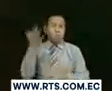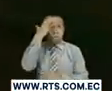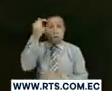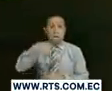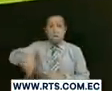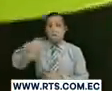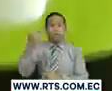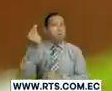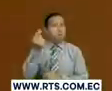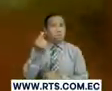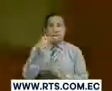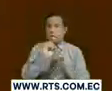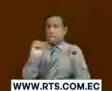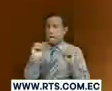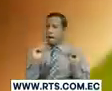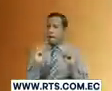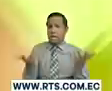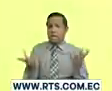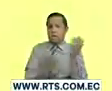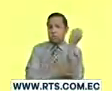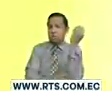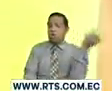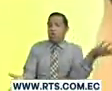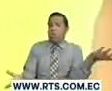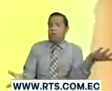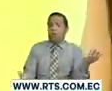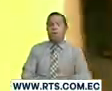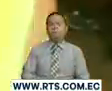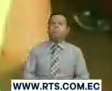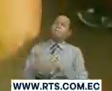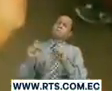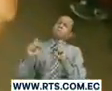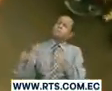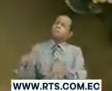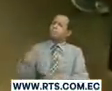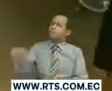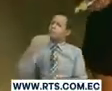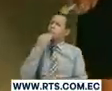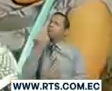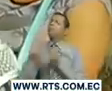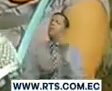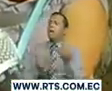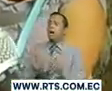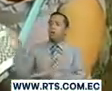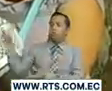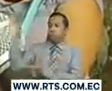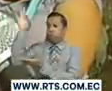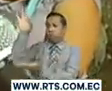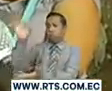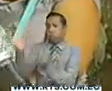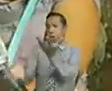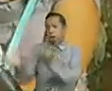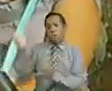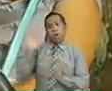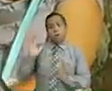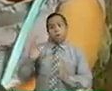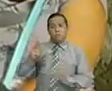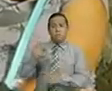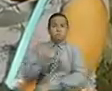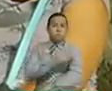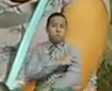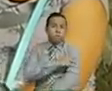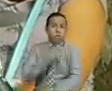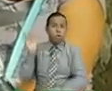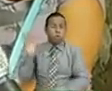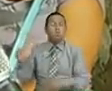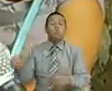la maestra o el maestro, porque son iniciativas comunitarias también. Sí, al final sí, pero yo sé que el Señor nos va a abrir puertas, que es lo que digo yo,